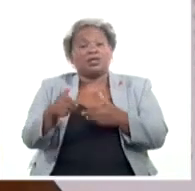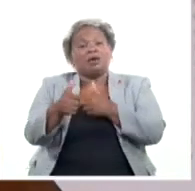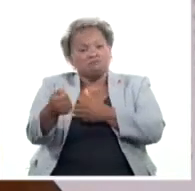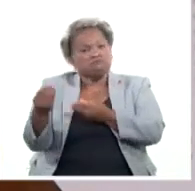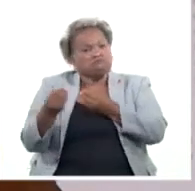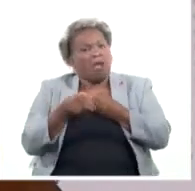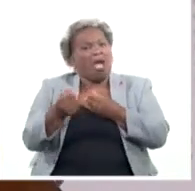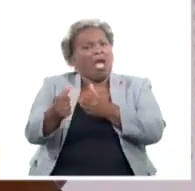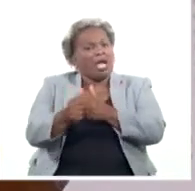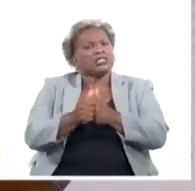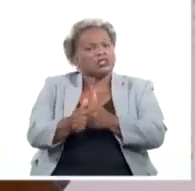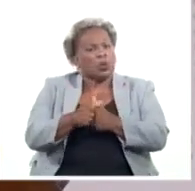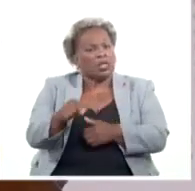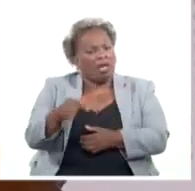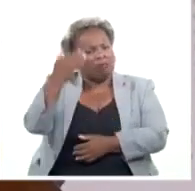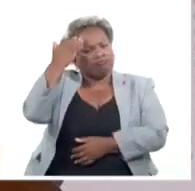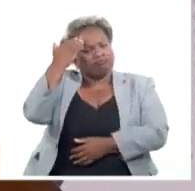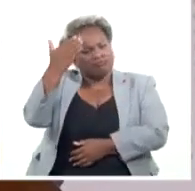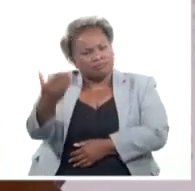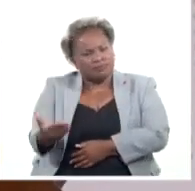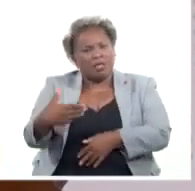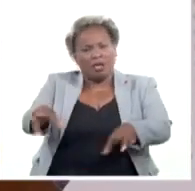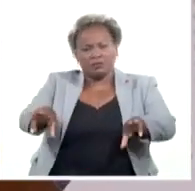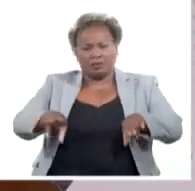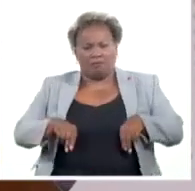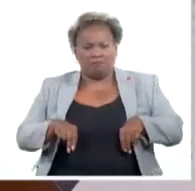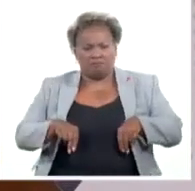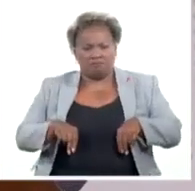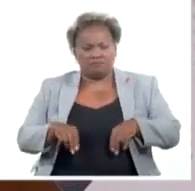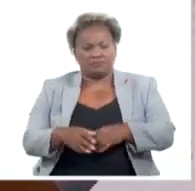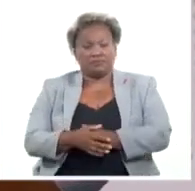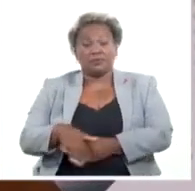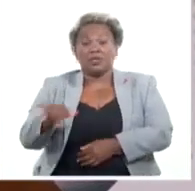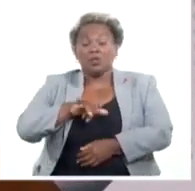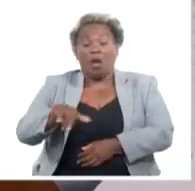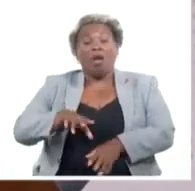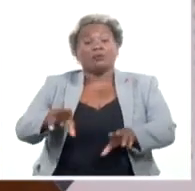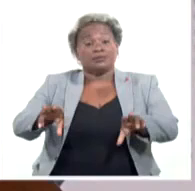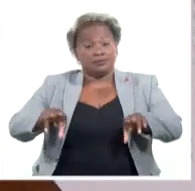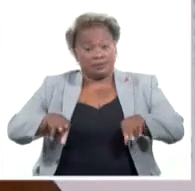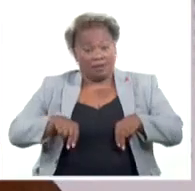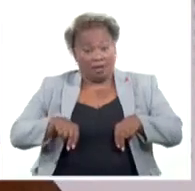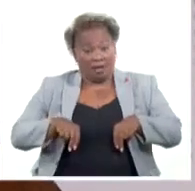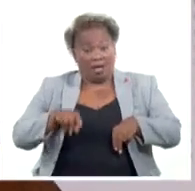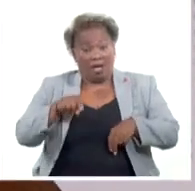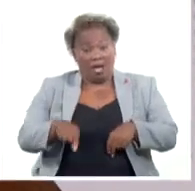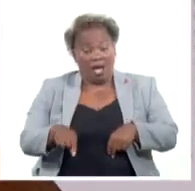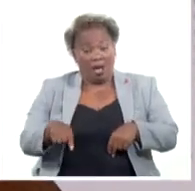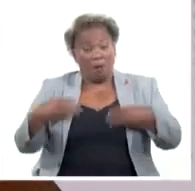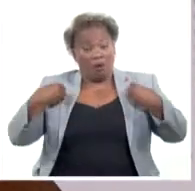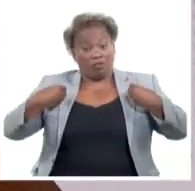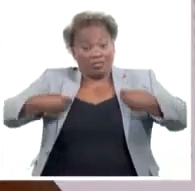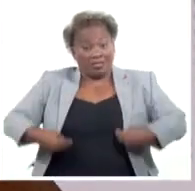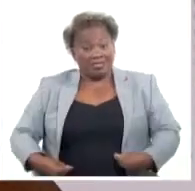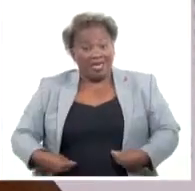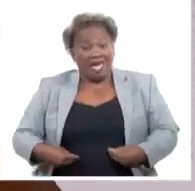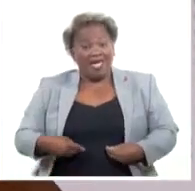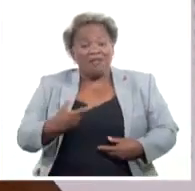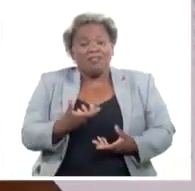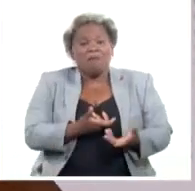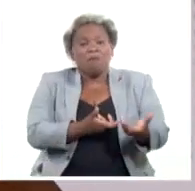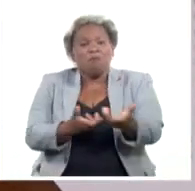técnica. La agradecimos y aceptamos. También aceptamos el ofrecimiento de unos 100 trajes de bomberos con